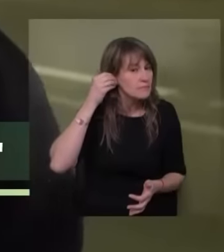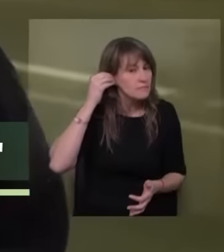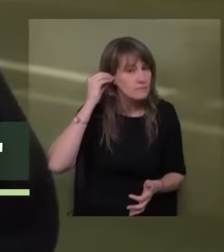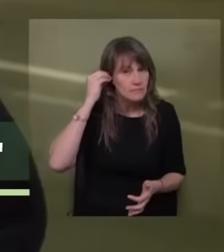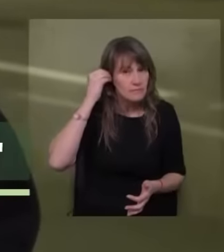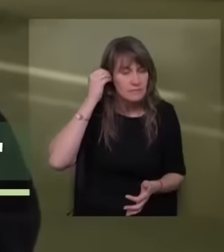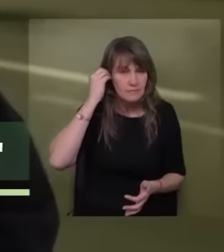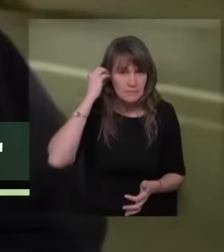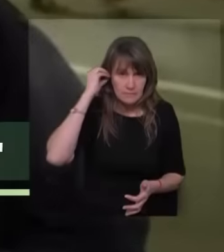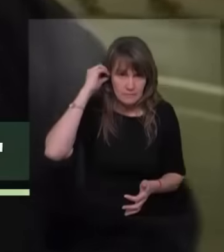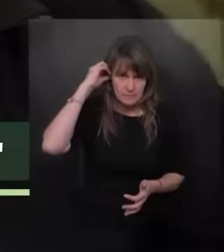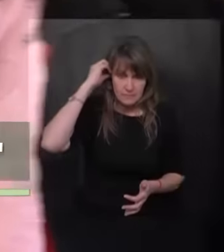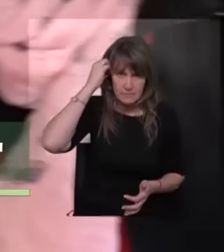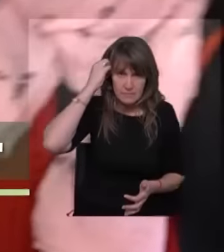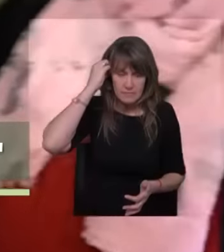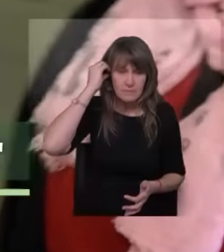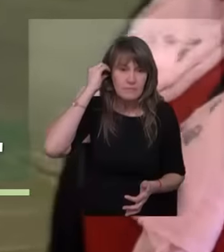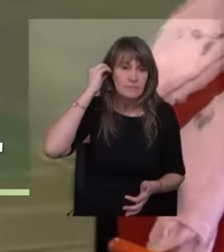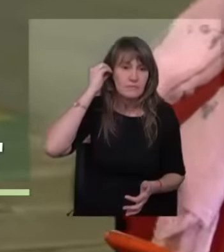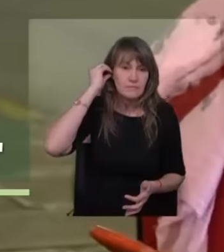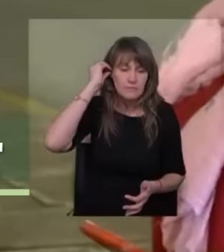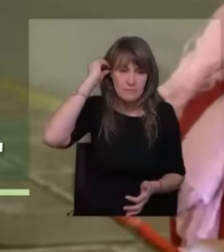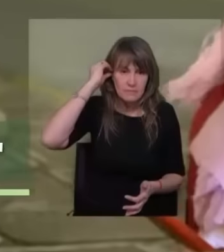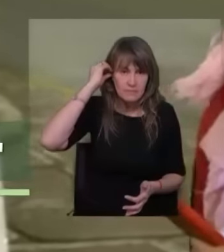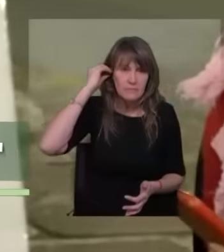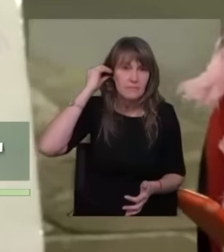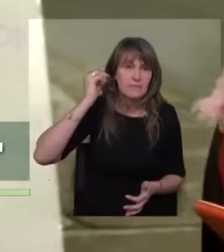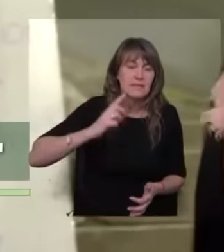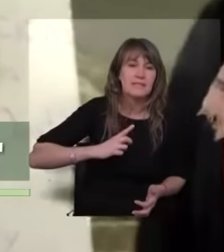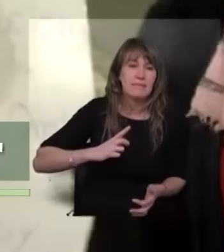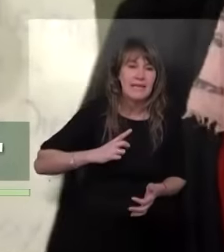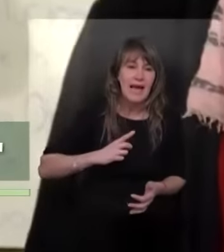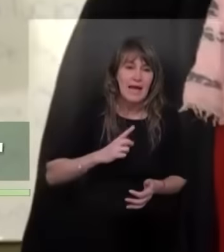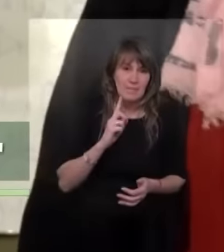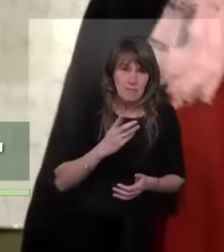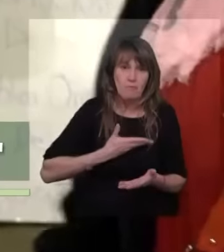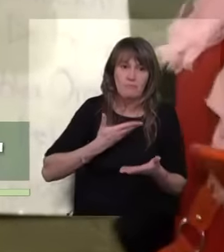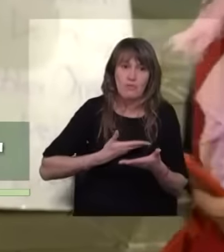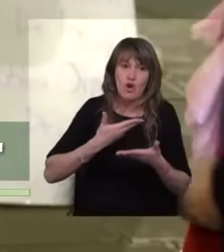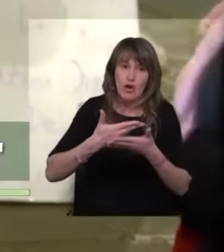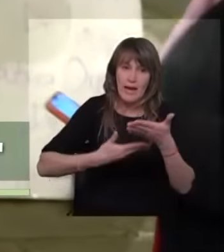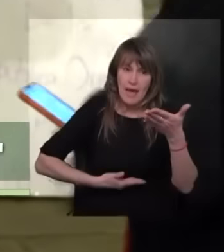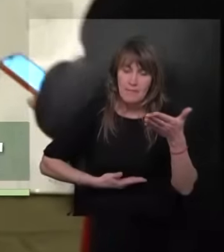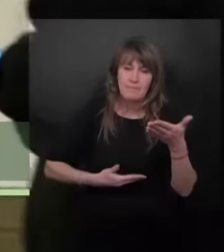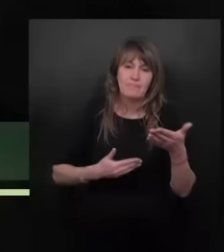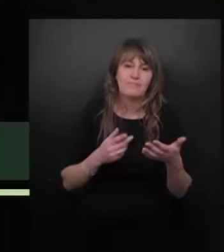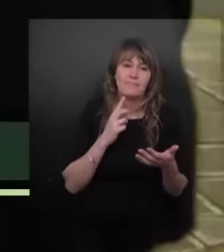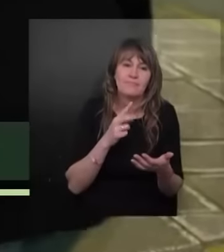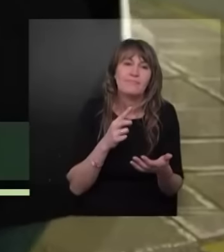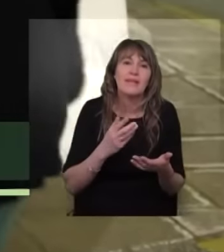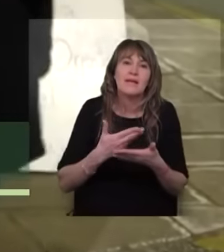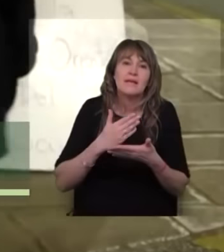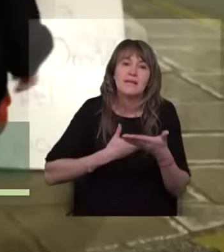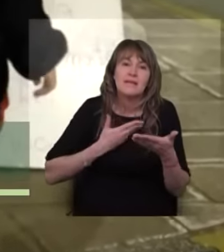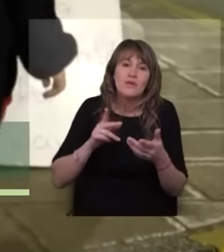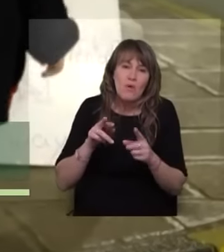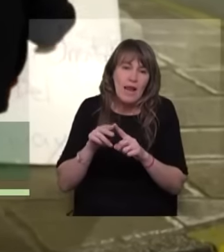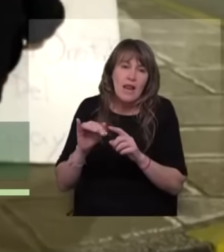gracias Bueno aquí nos quedaremos entonces un poquito más a esperar esta proclama pero los principales puntos vinculados a esta concentración ya fueron dichos